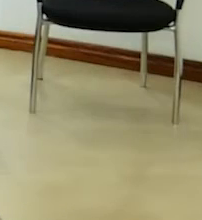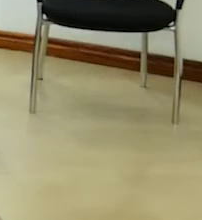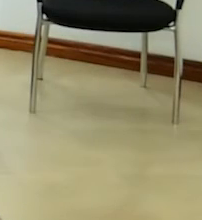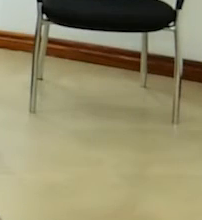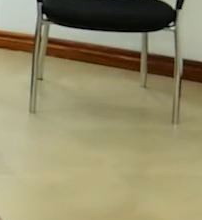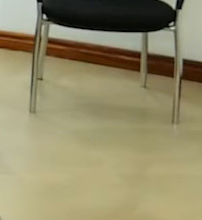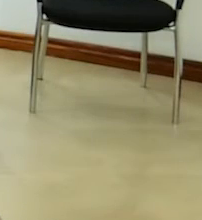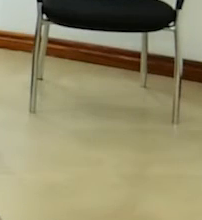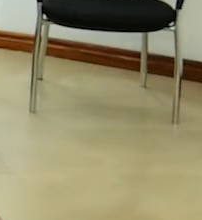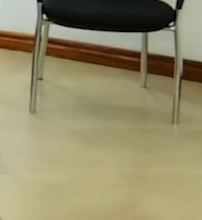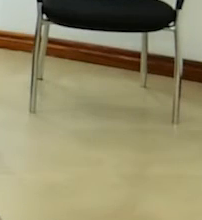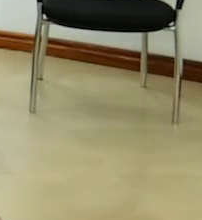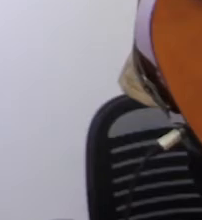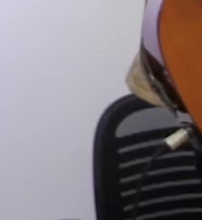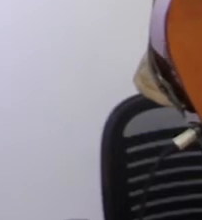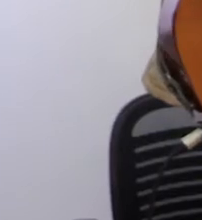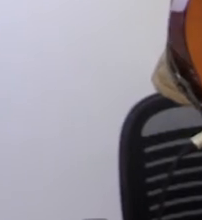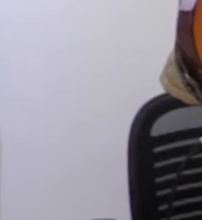quitas el